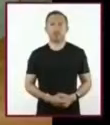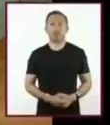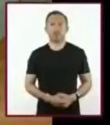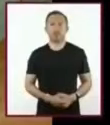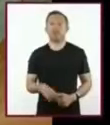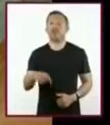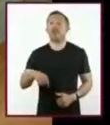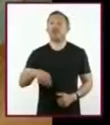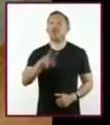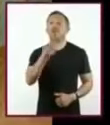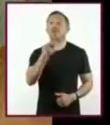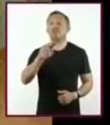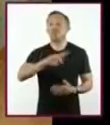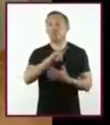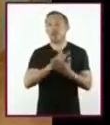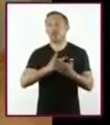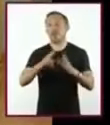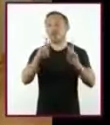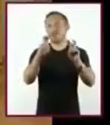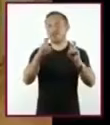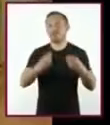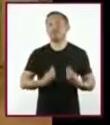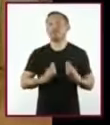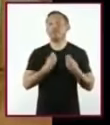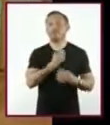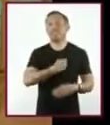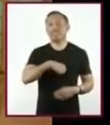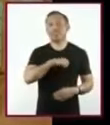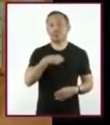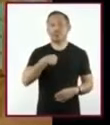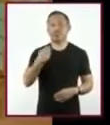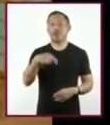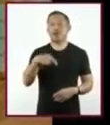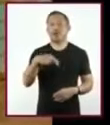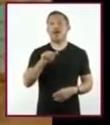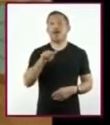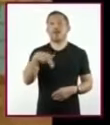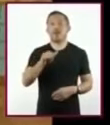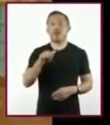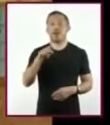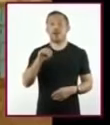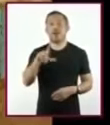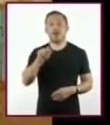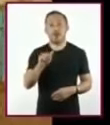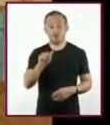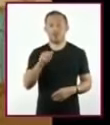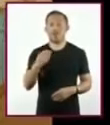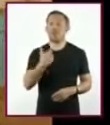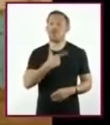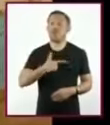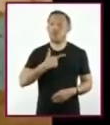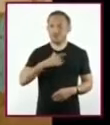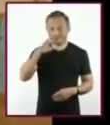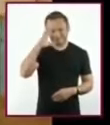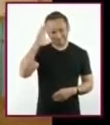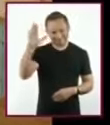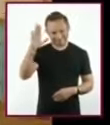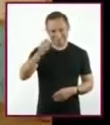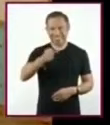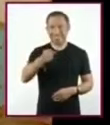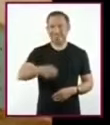Vivir Sano, yo soy Ana Paula Domínguez y me da muchísimo placer saludarte. Y bueno, te platico que tenemos un